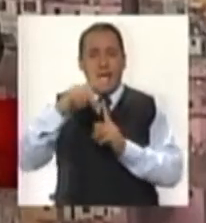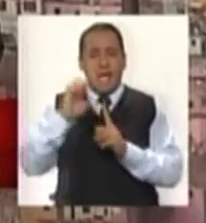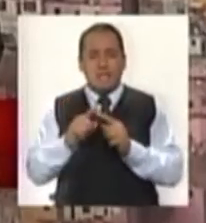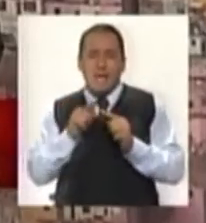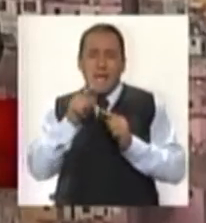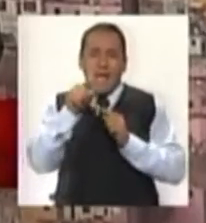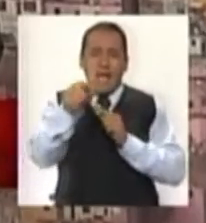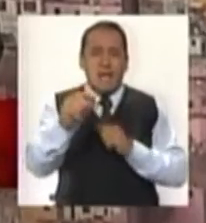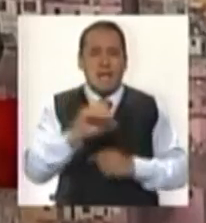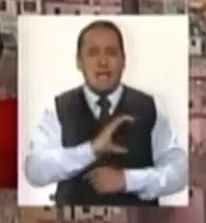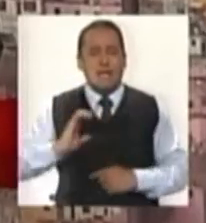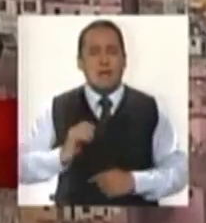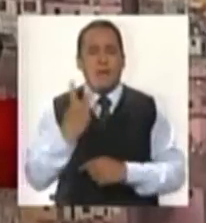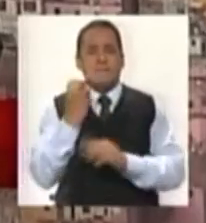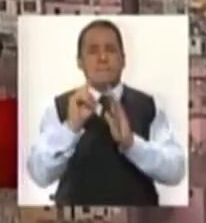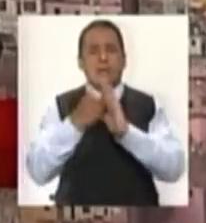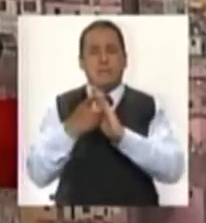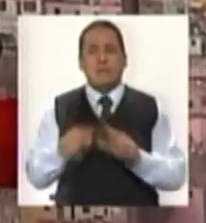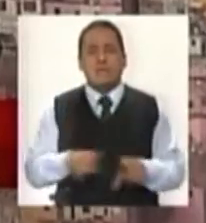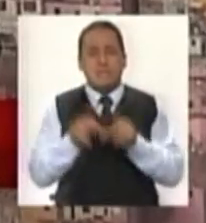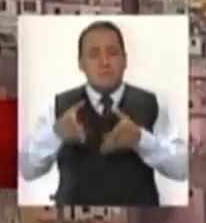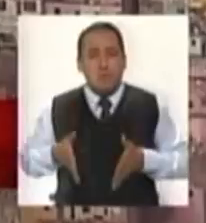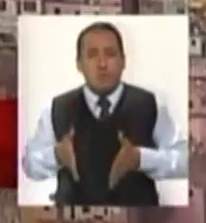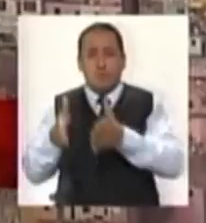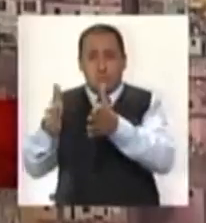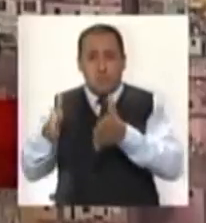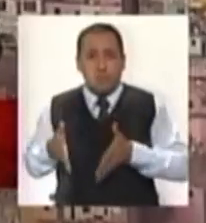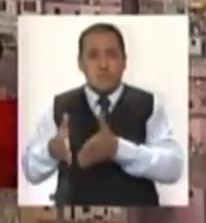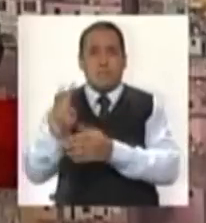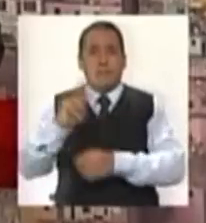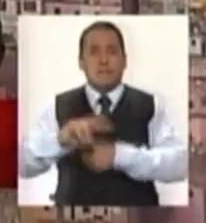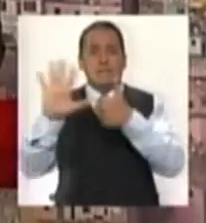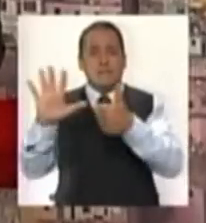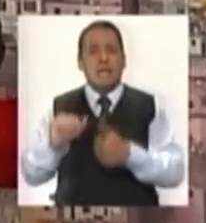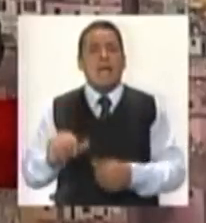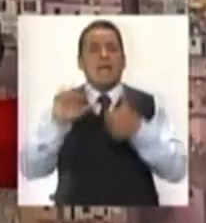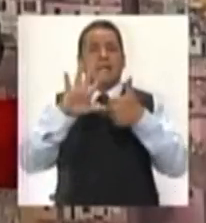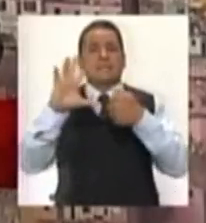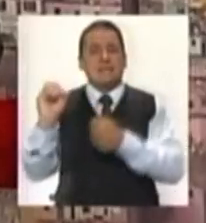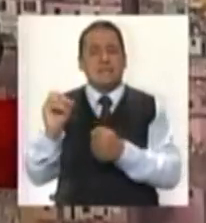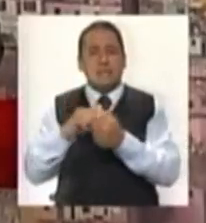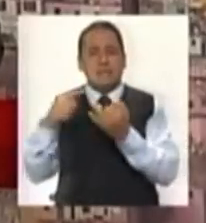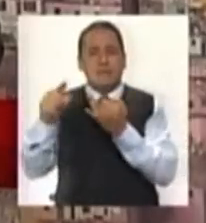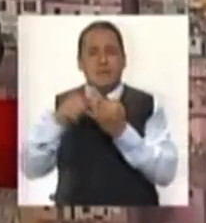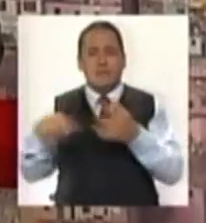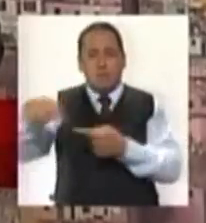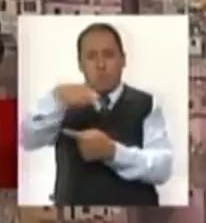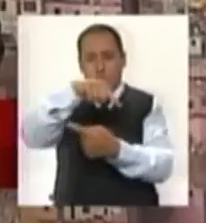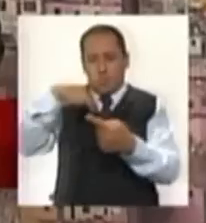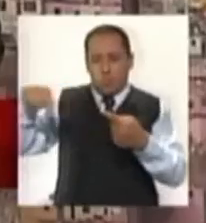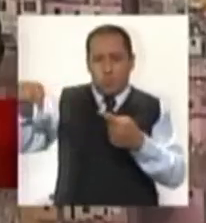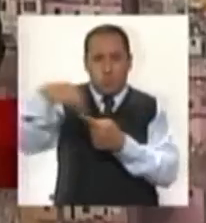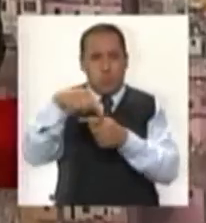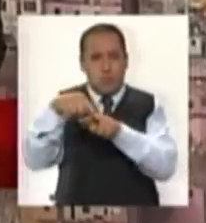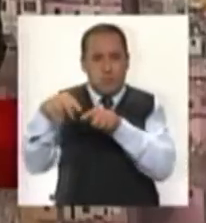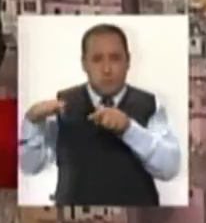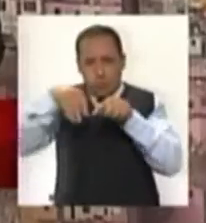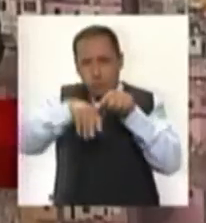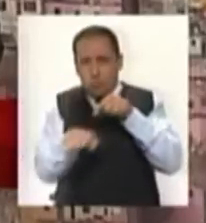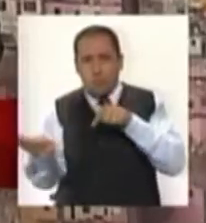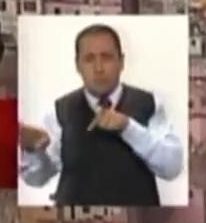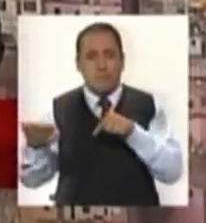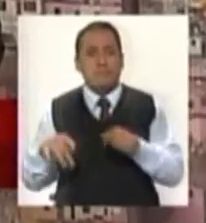en 20 minutos y las Panamericanas pasarán de tener 26 a 60 intercambios viales. Tendremos la